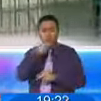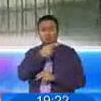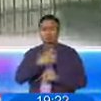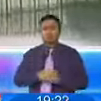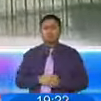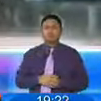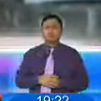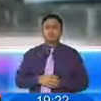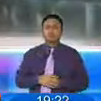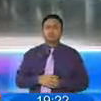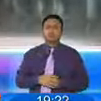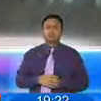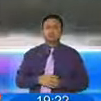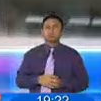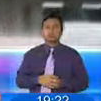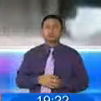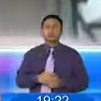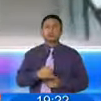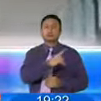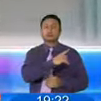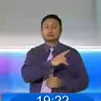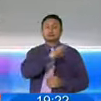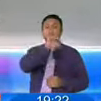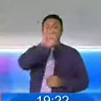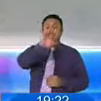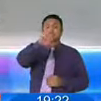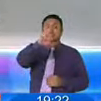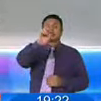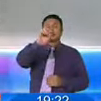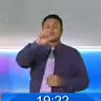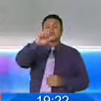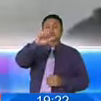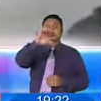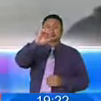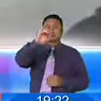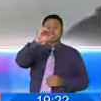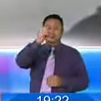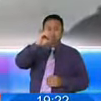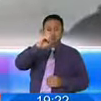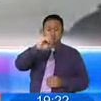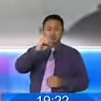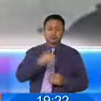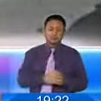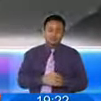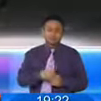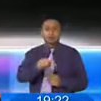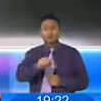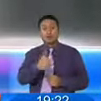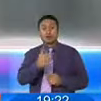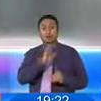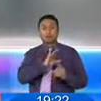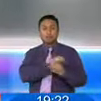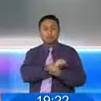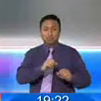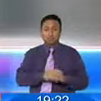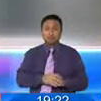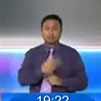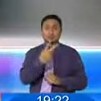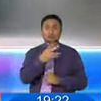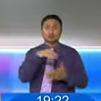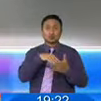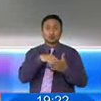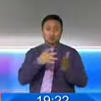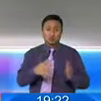alarma. En el Colegio Francisco Campos Cuello, situado en la ciudad de La Tarazana, hubo otra amenaza de bomba. Ahí dos estudiantes